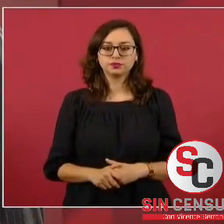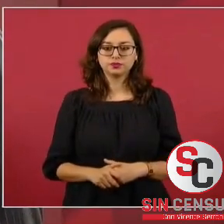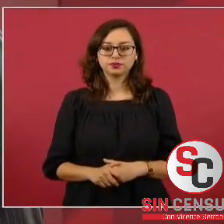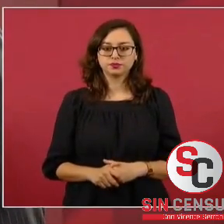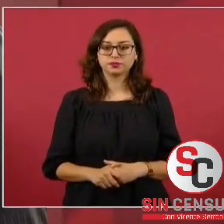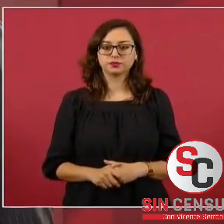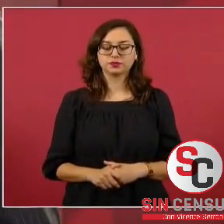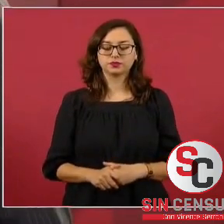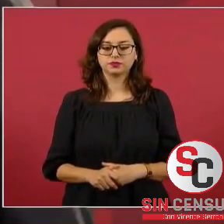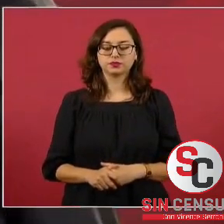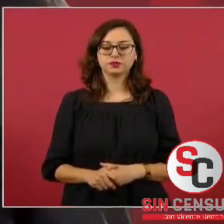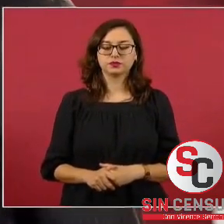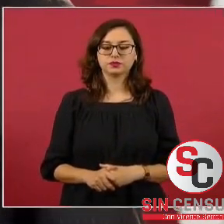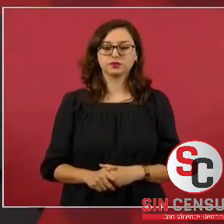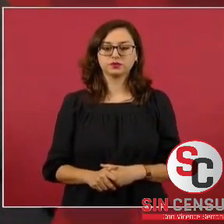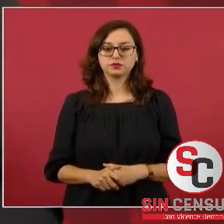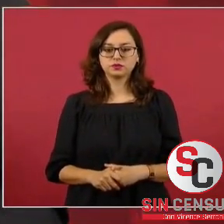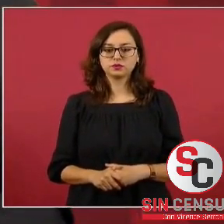para